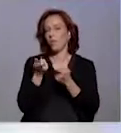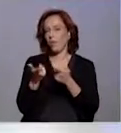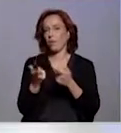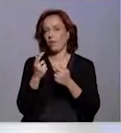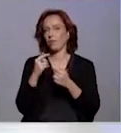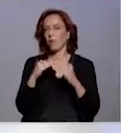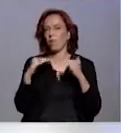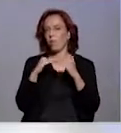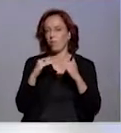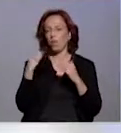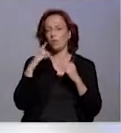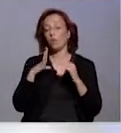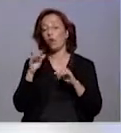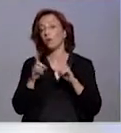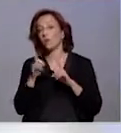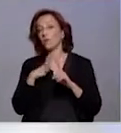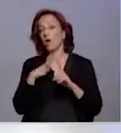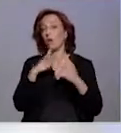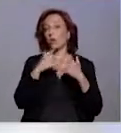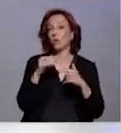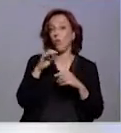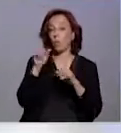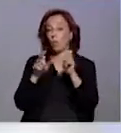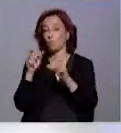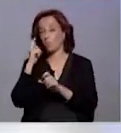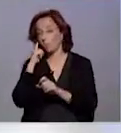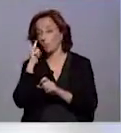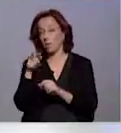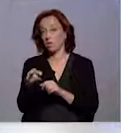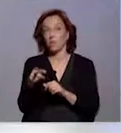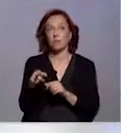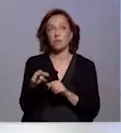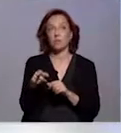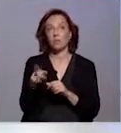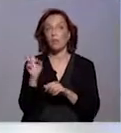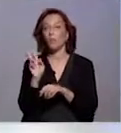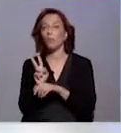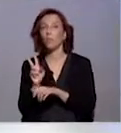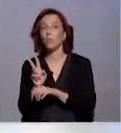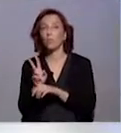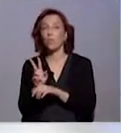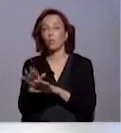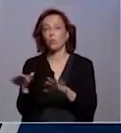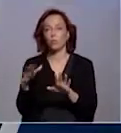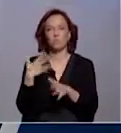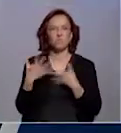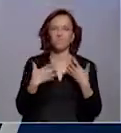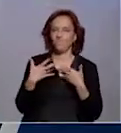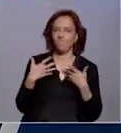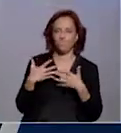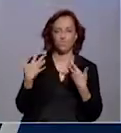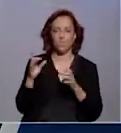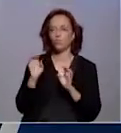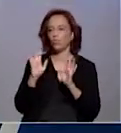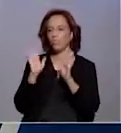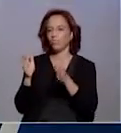organizaciones o algunas personas que todavía creen que eso de cuidar de los niños es digamos es exclusivamente